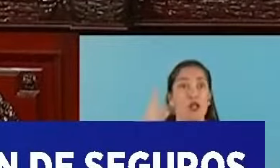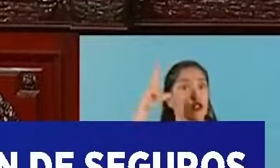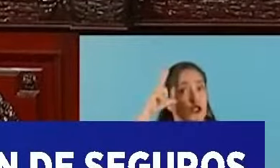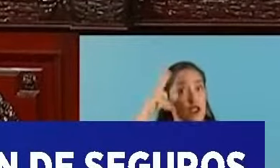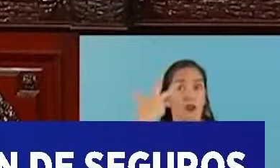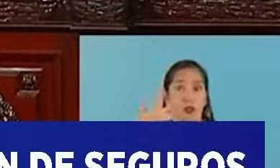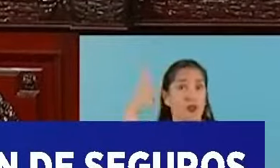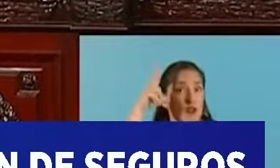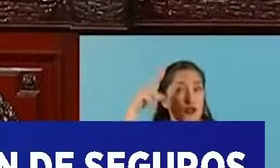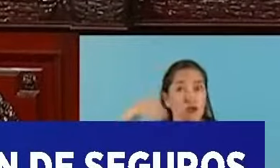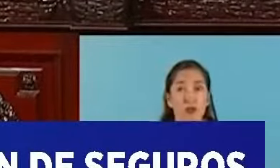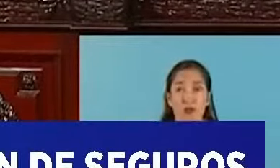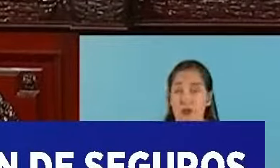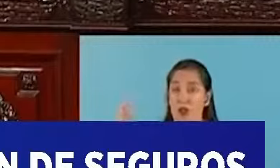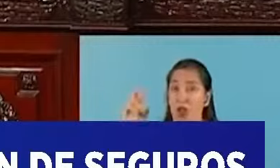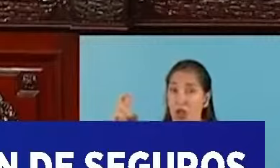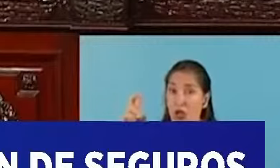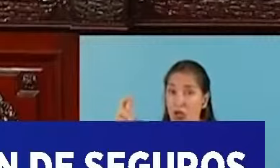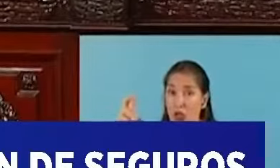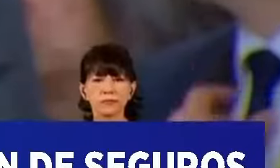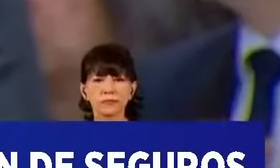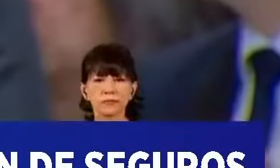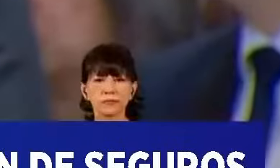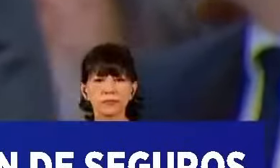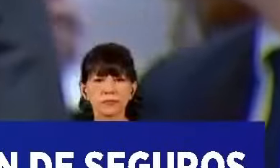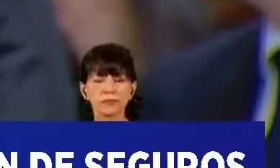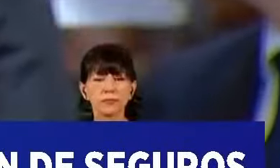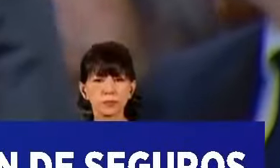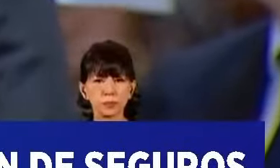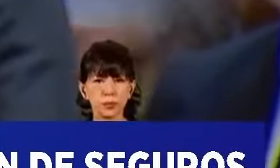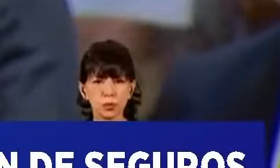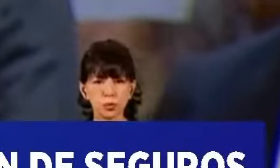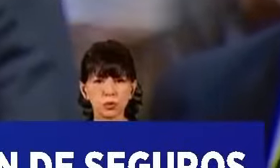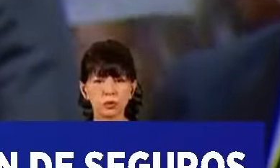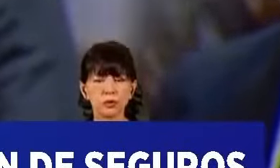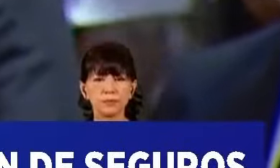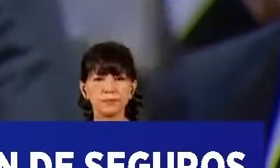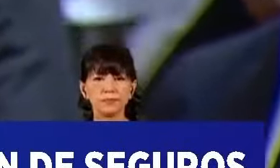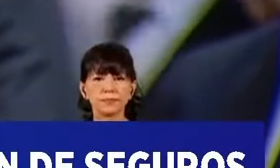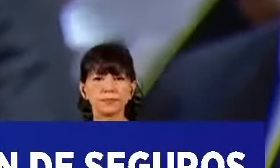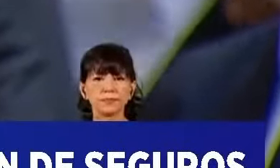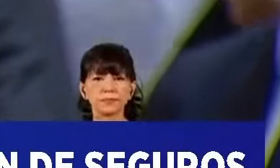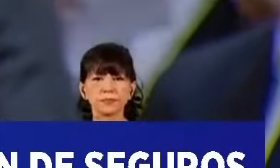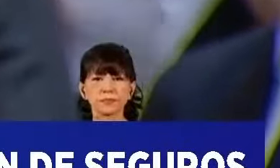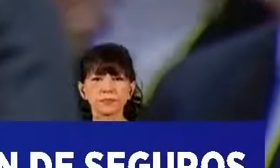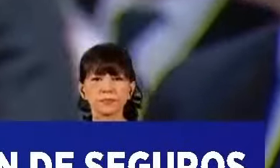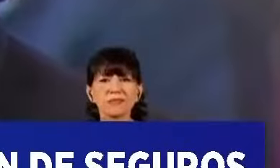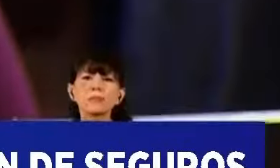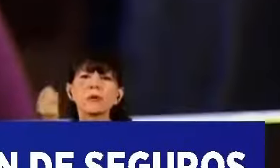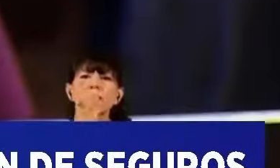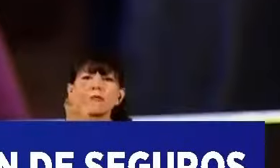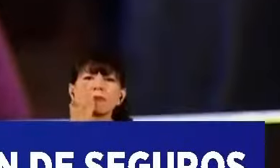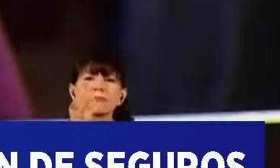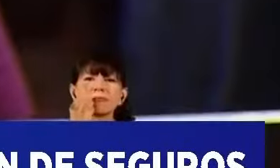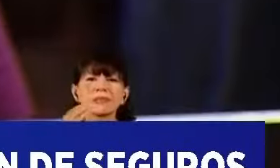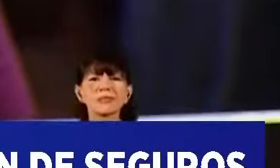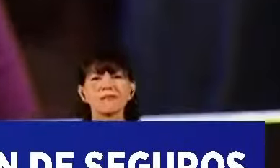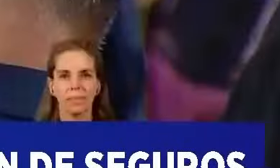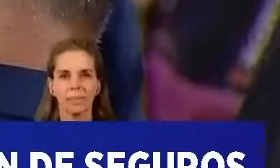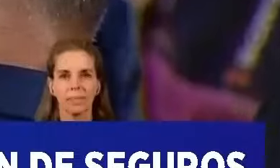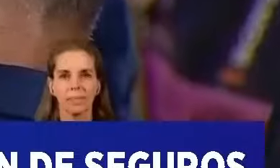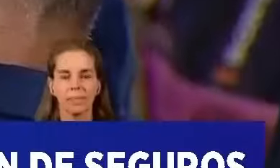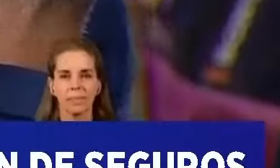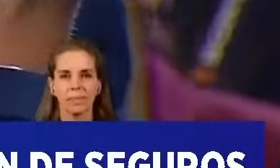expresidente Alberto Fernández, que no está en el país, sigue dando que hablar y ahora la justicia